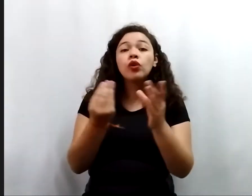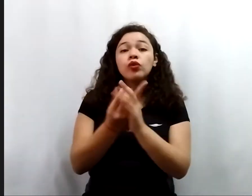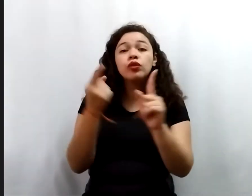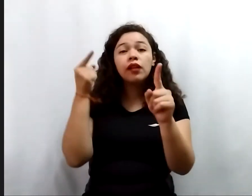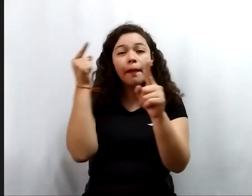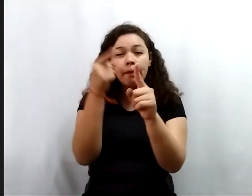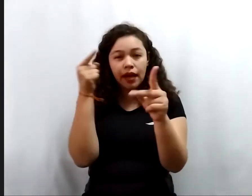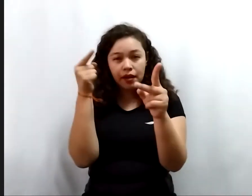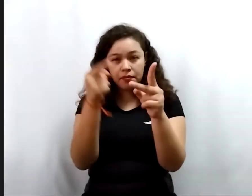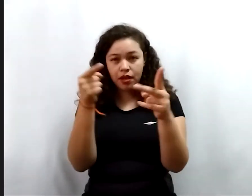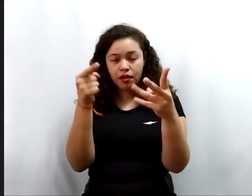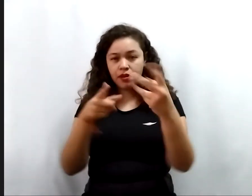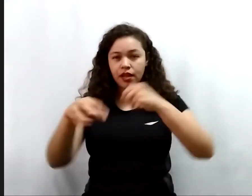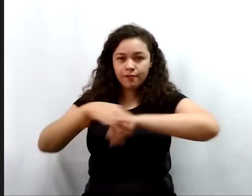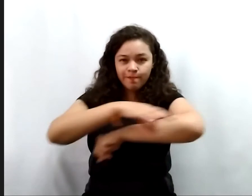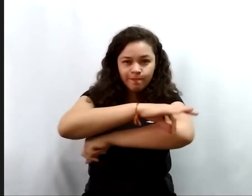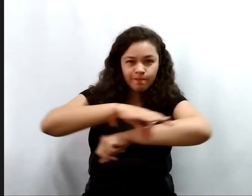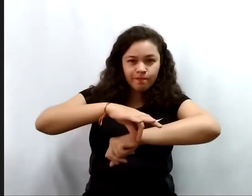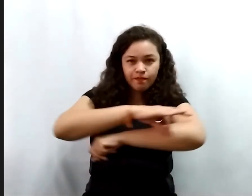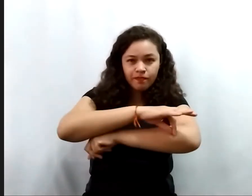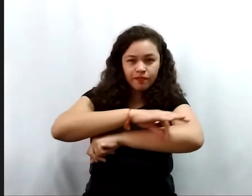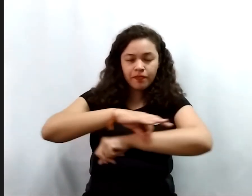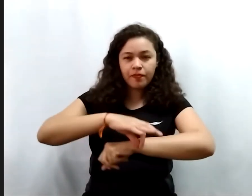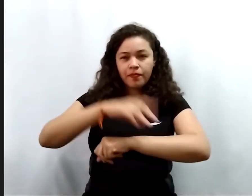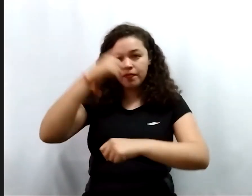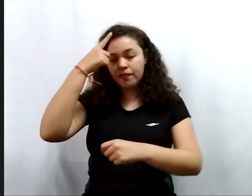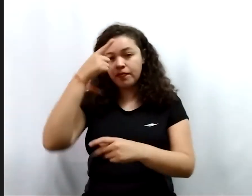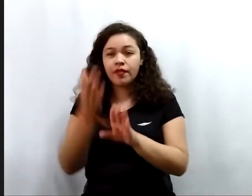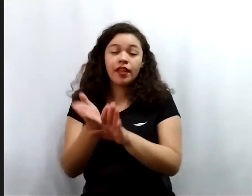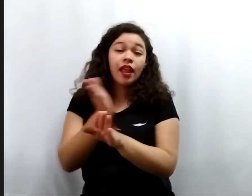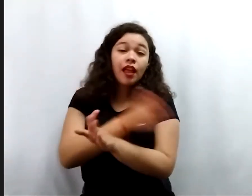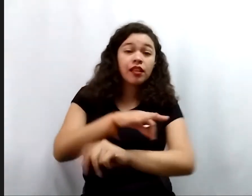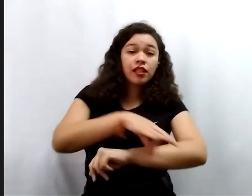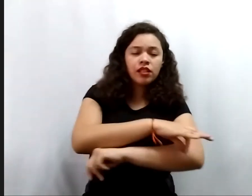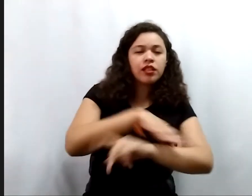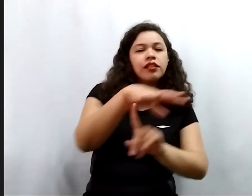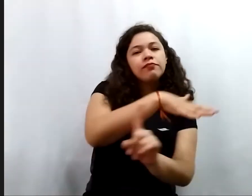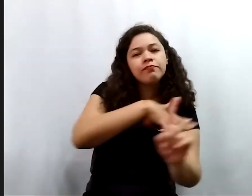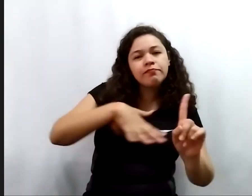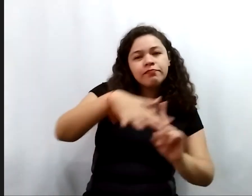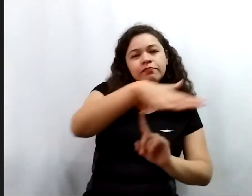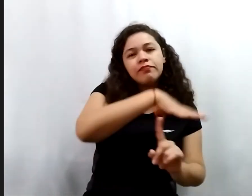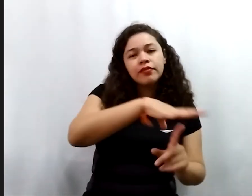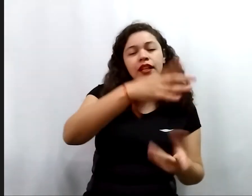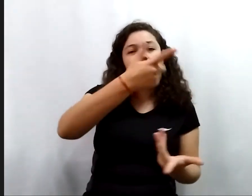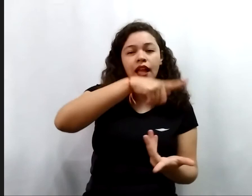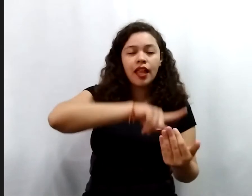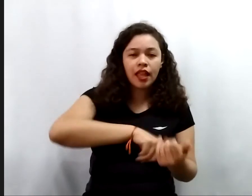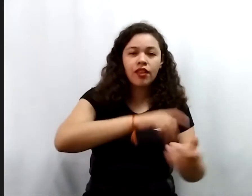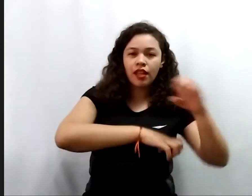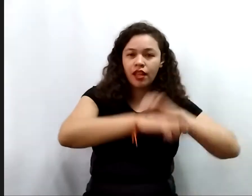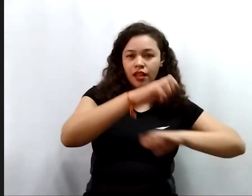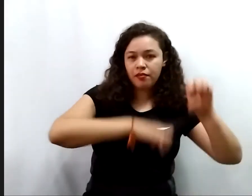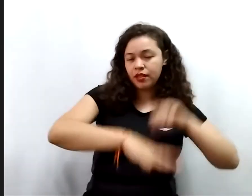específicos para, antes del diseño, un diagnóstico del clima laboral que existe en tu empresa